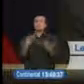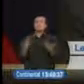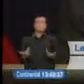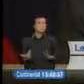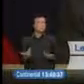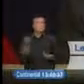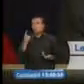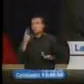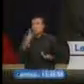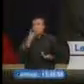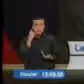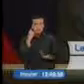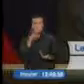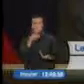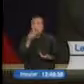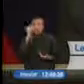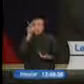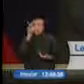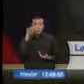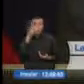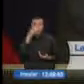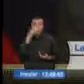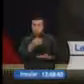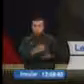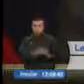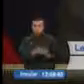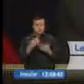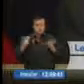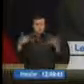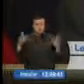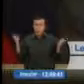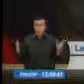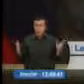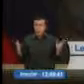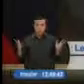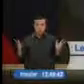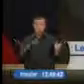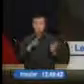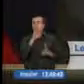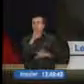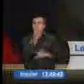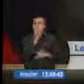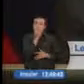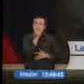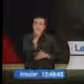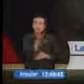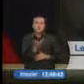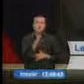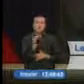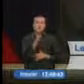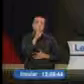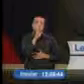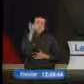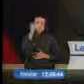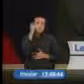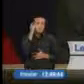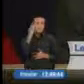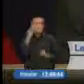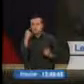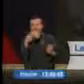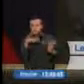encuentra necesariamente las opiniones más honestas, más sinceras, generalmente siempre interesadas. Pero siempre uno tiene el